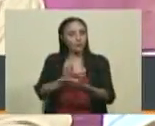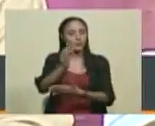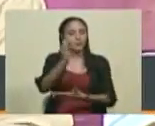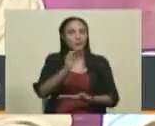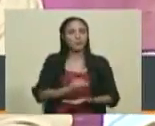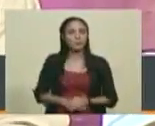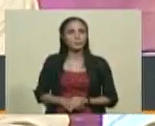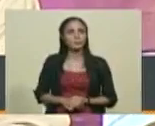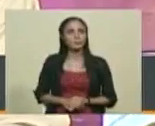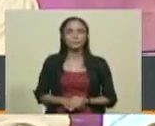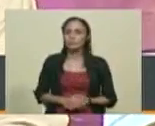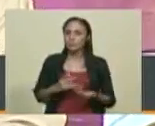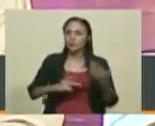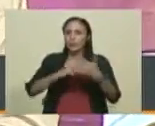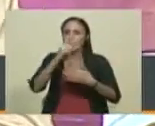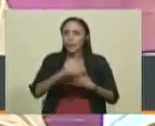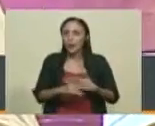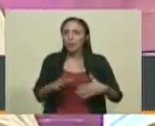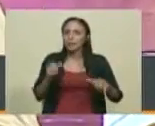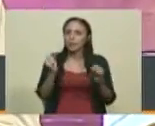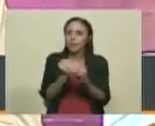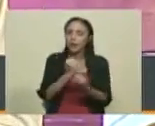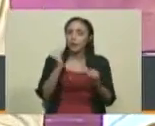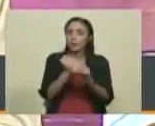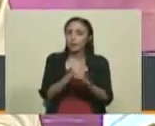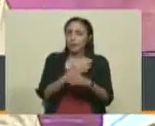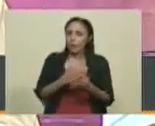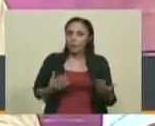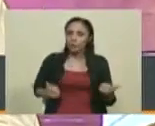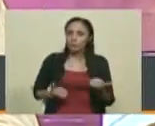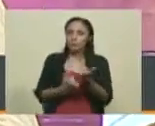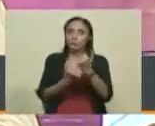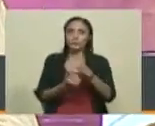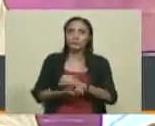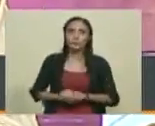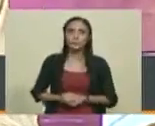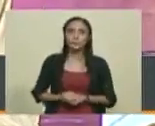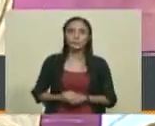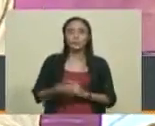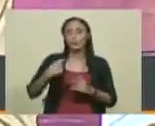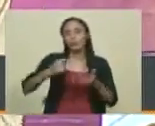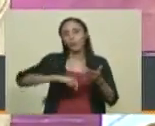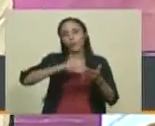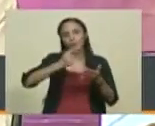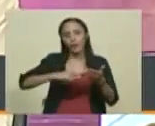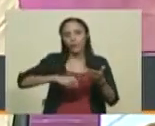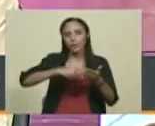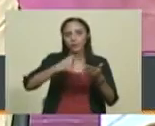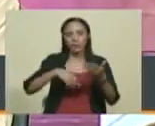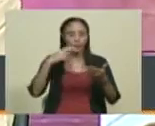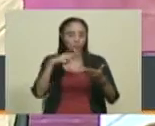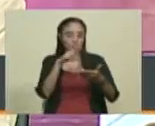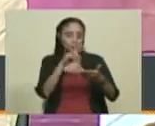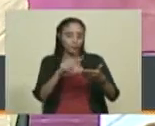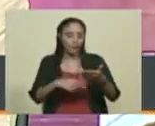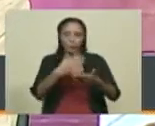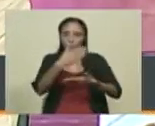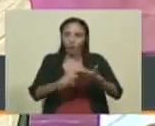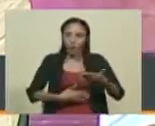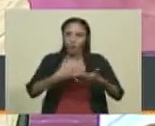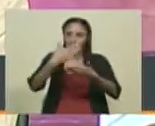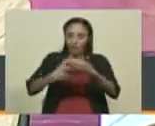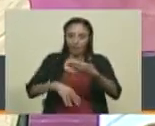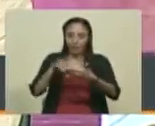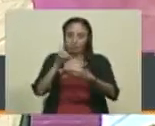en planes de cooperación, de beneficio mutuo. Estuve firmando, leyendo cada carta a